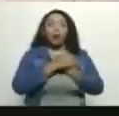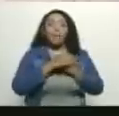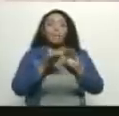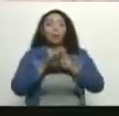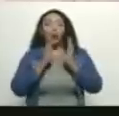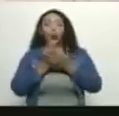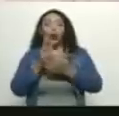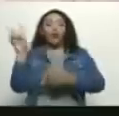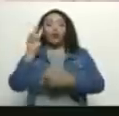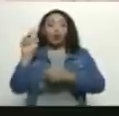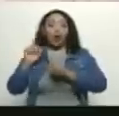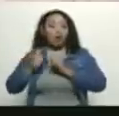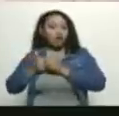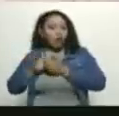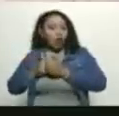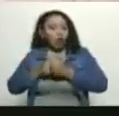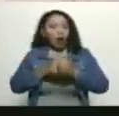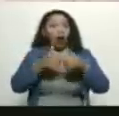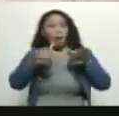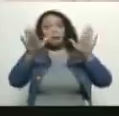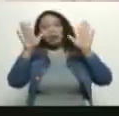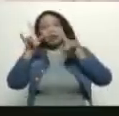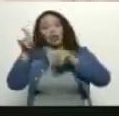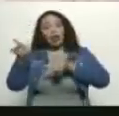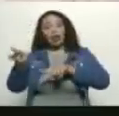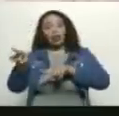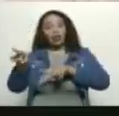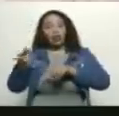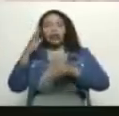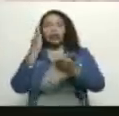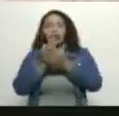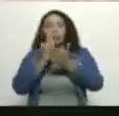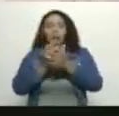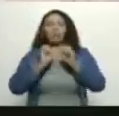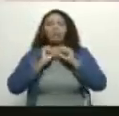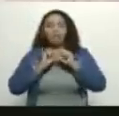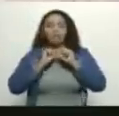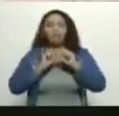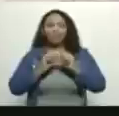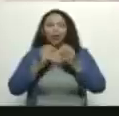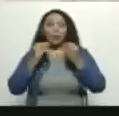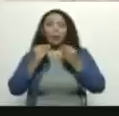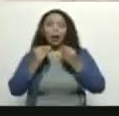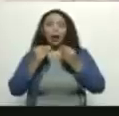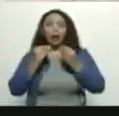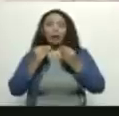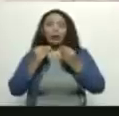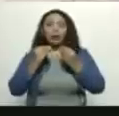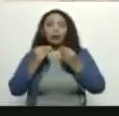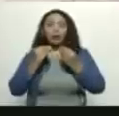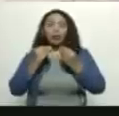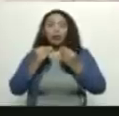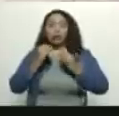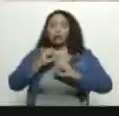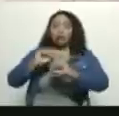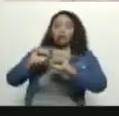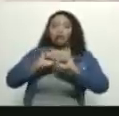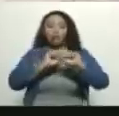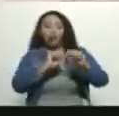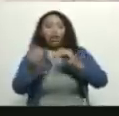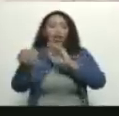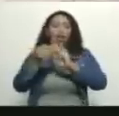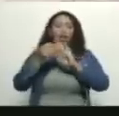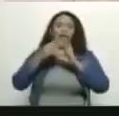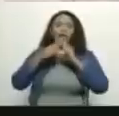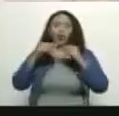se le ha perseguido. A pesar de ello, siempre se ha mantenido digna para mitigar y combatir los ataques sistemáticos en todos